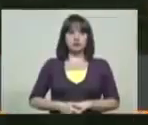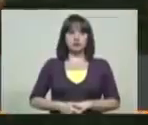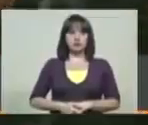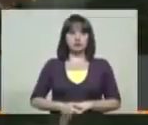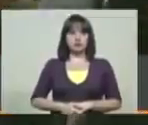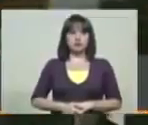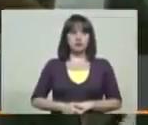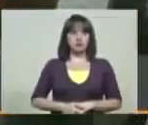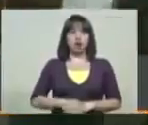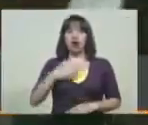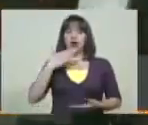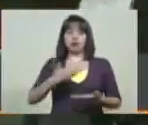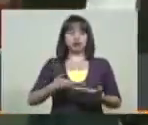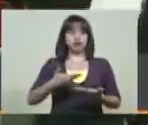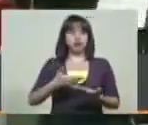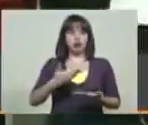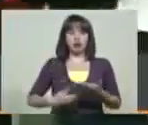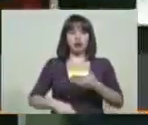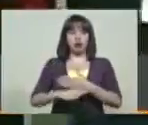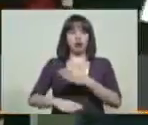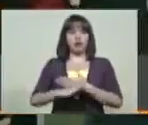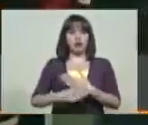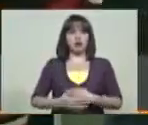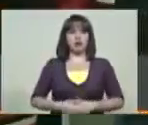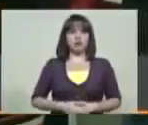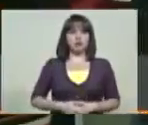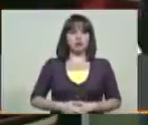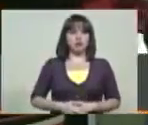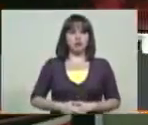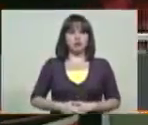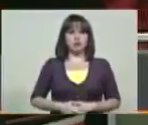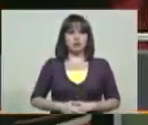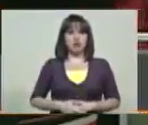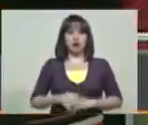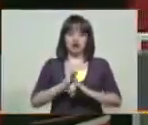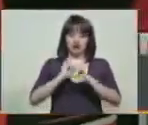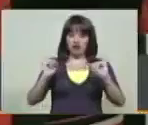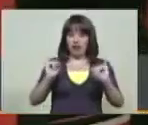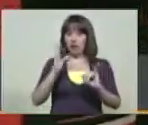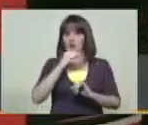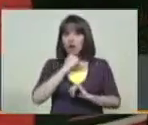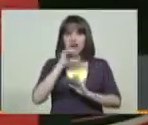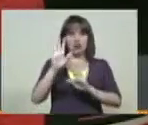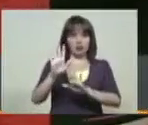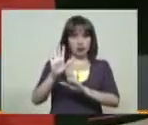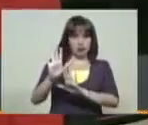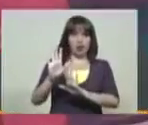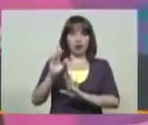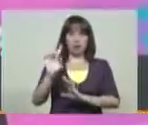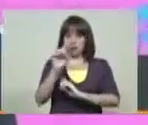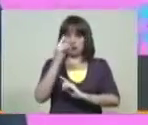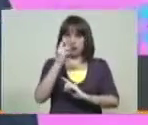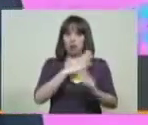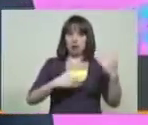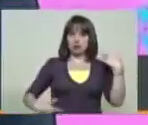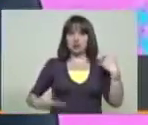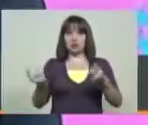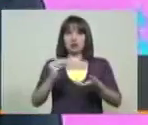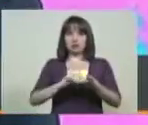en mi propuesta no me dejaron terminado otra vez voy porque no he terminado la propuesta